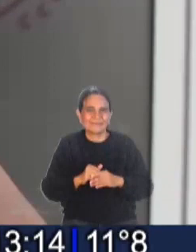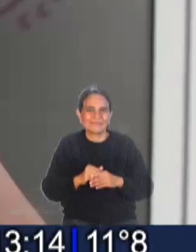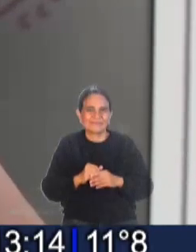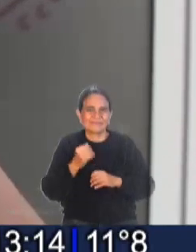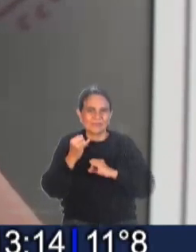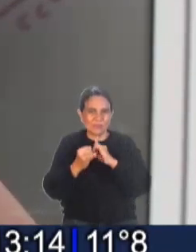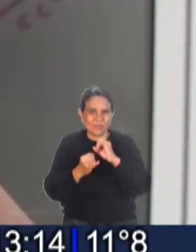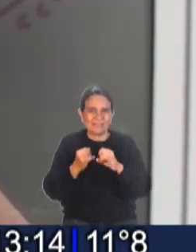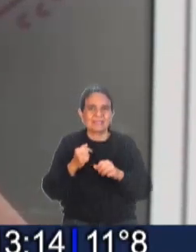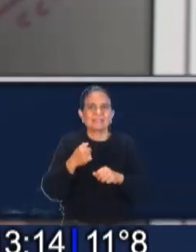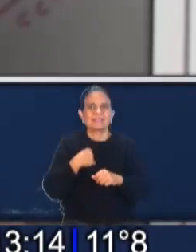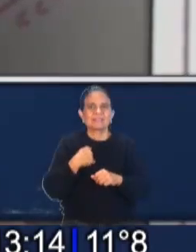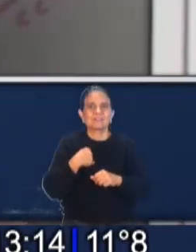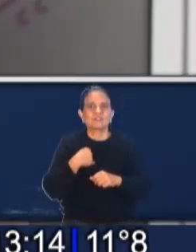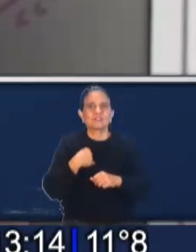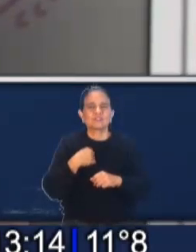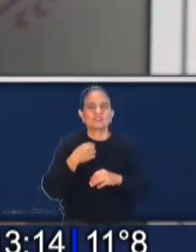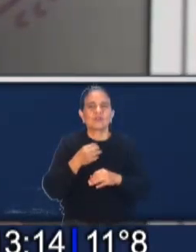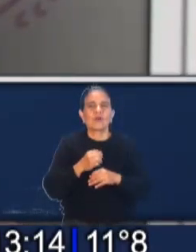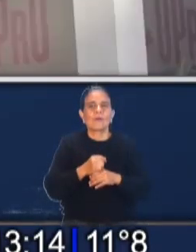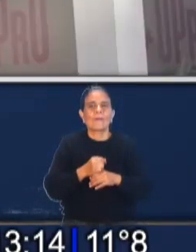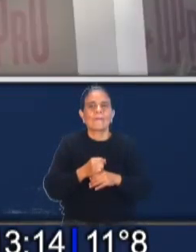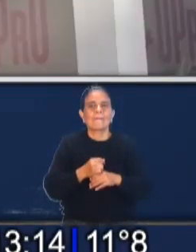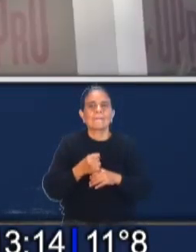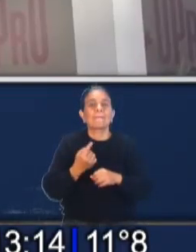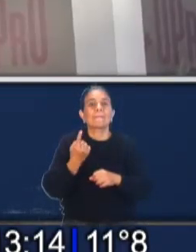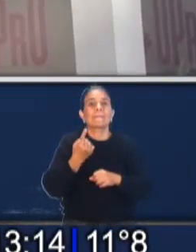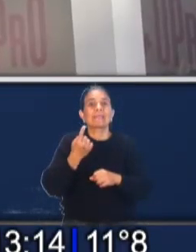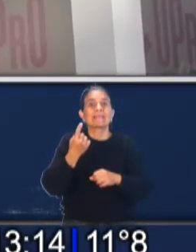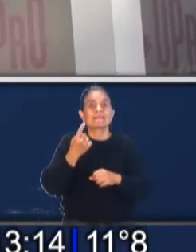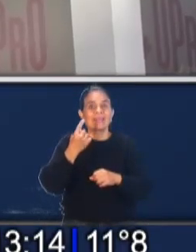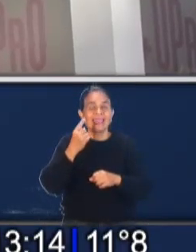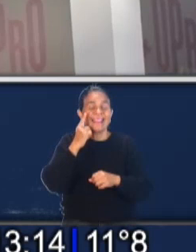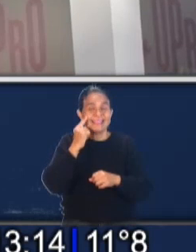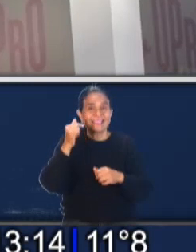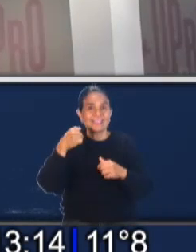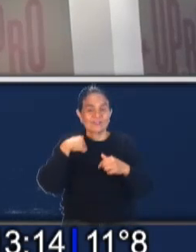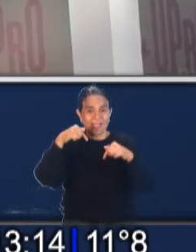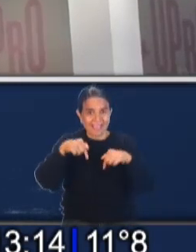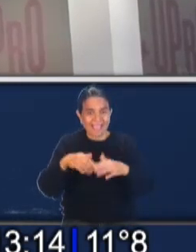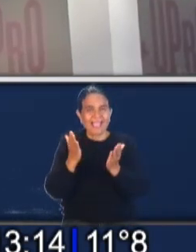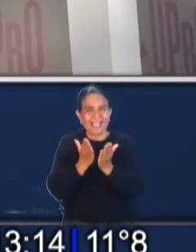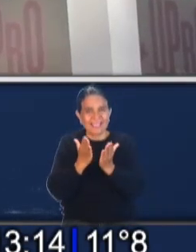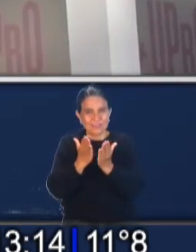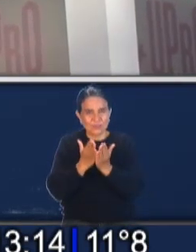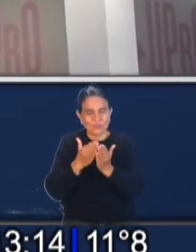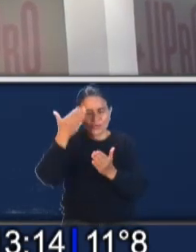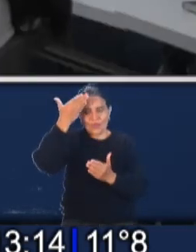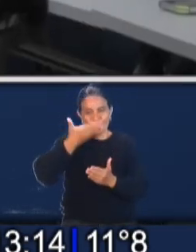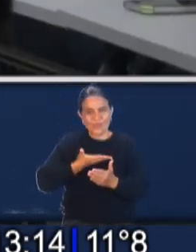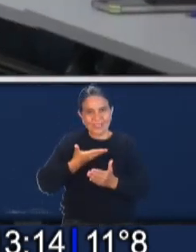estudiando profesional en imagen personal, es mi primer día de cursado. Me gustó, es parte de lo mío, digamos. Me